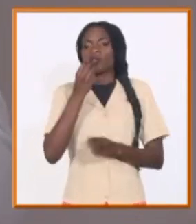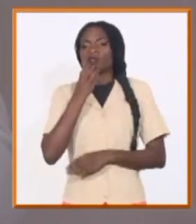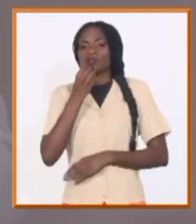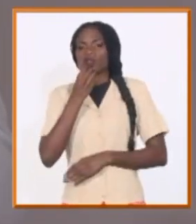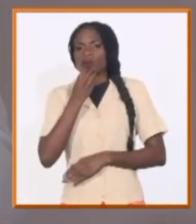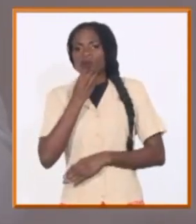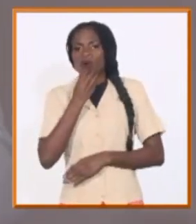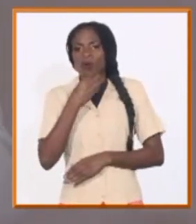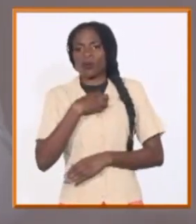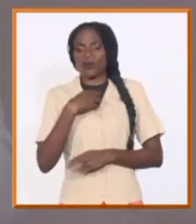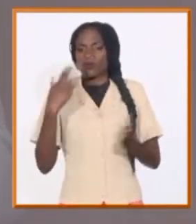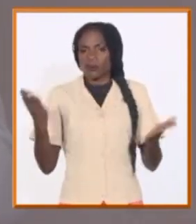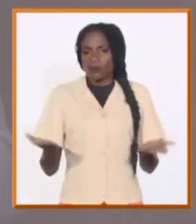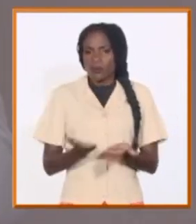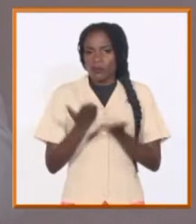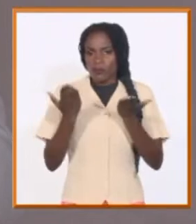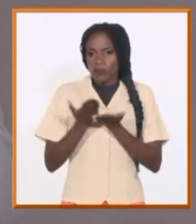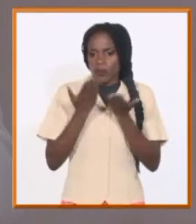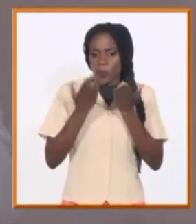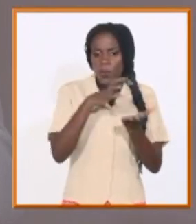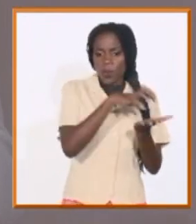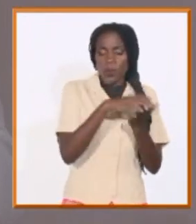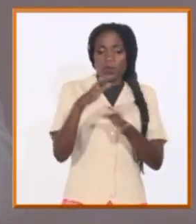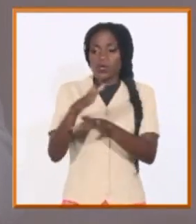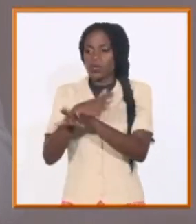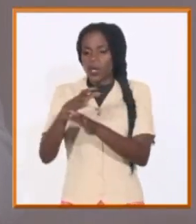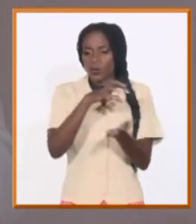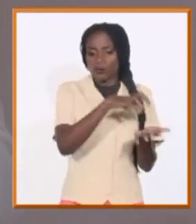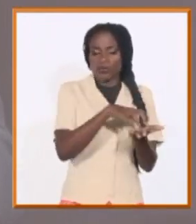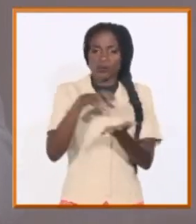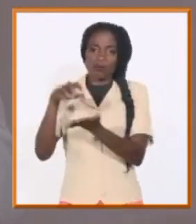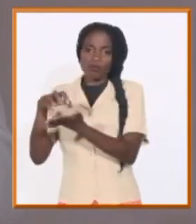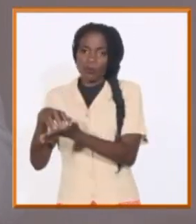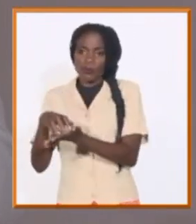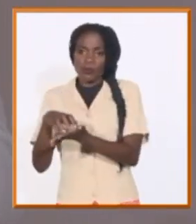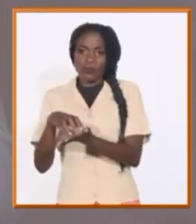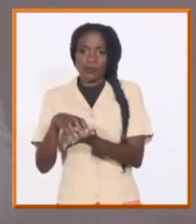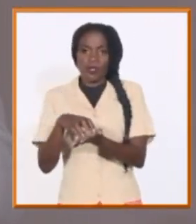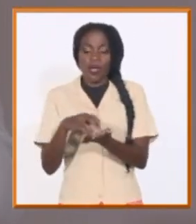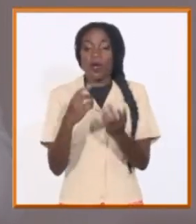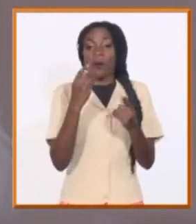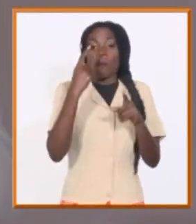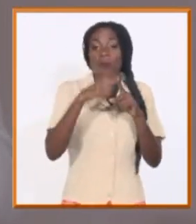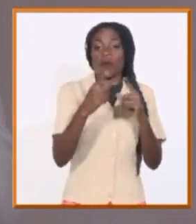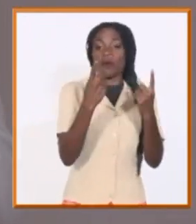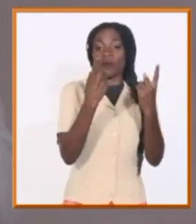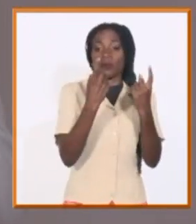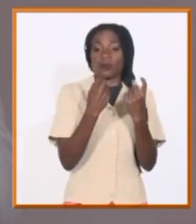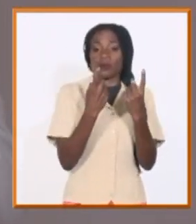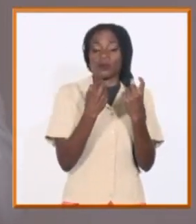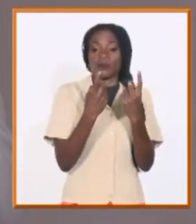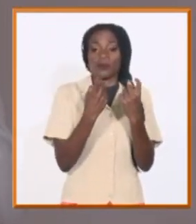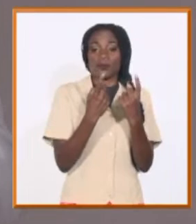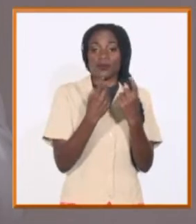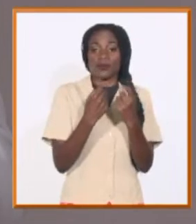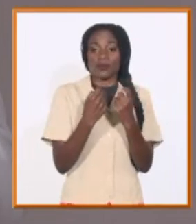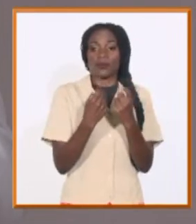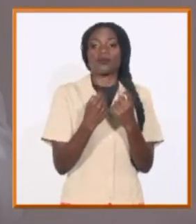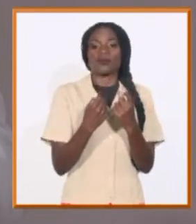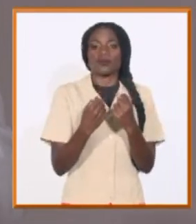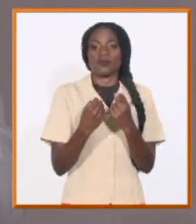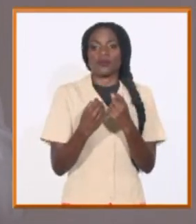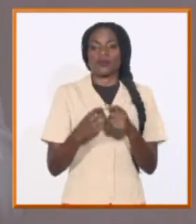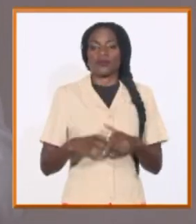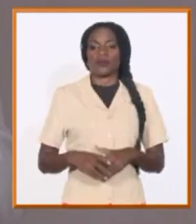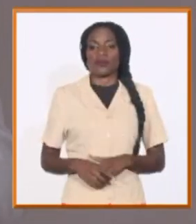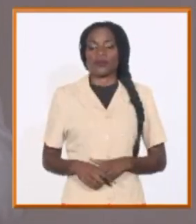posibilidades de tener desarrollo individual, de que los atletas tengan ese desarrollo individual, pero está faltando que lo puedan llevar al colectivo. Hacer el teamwork. Hacer el